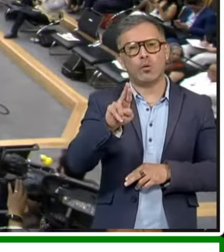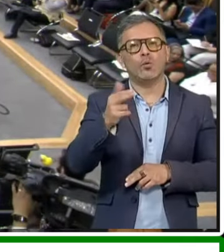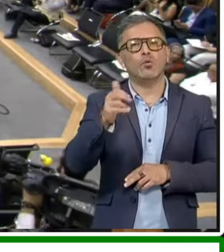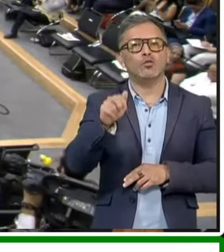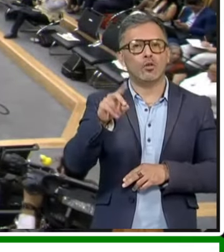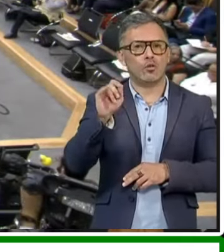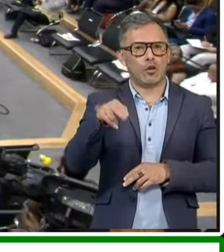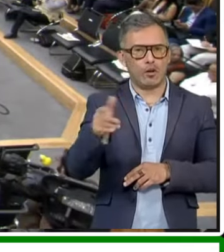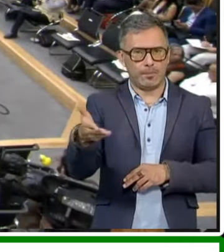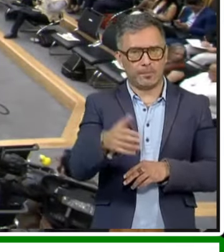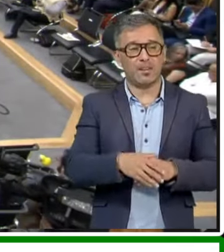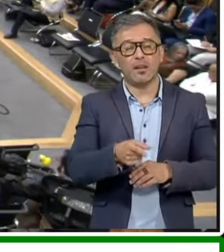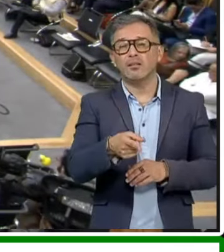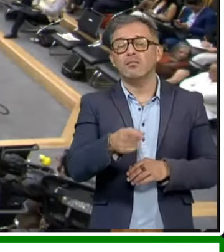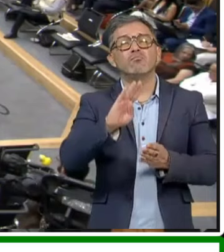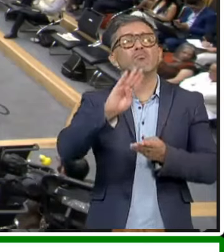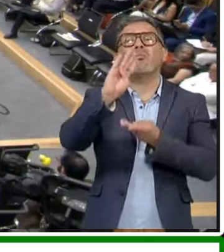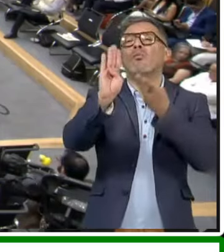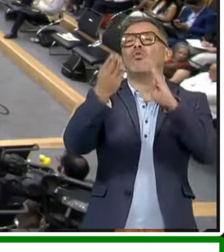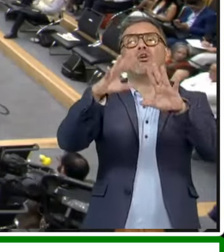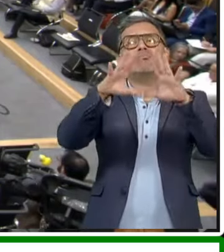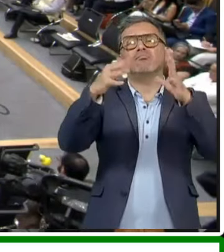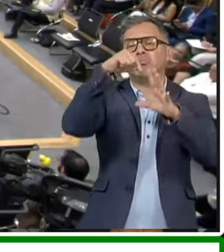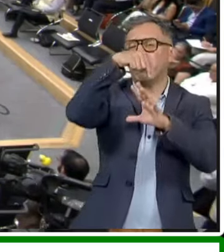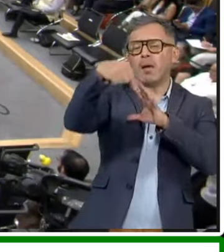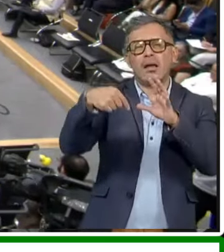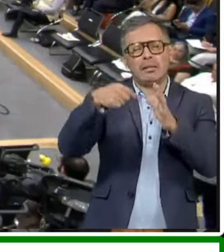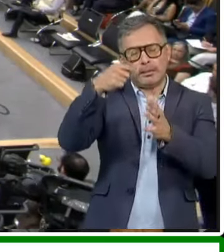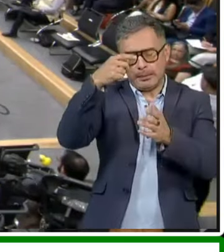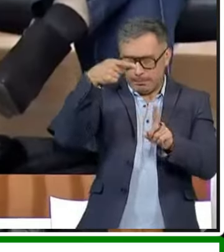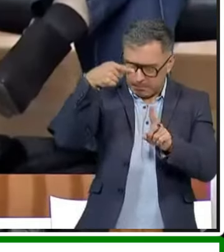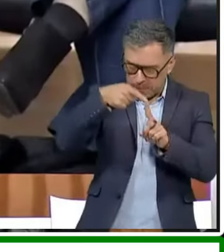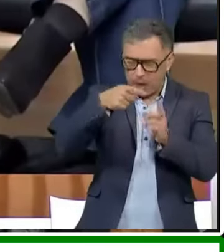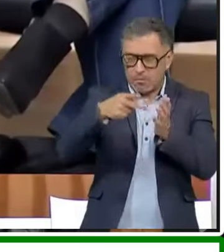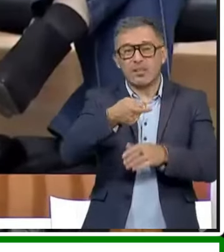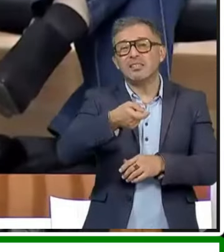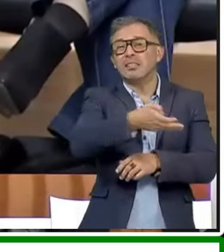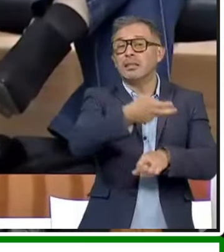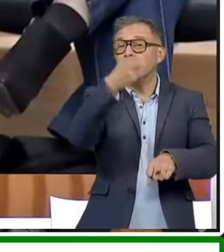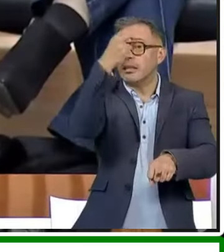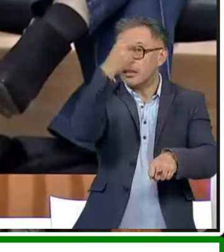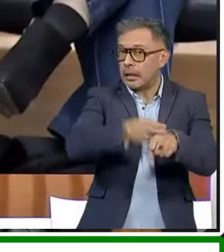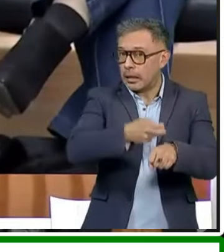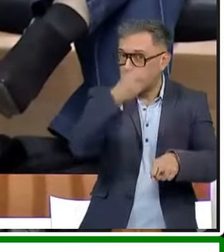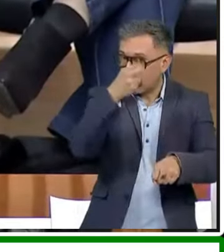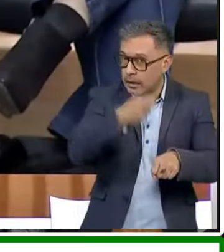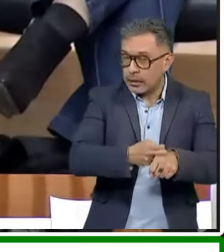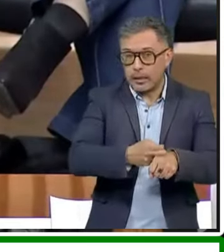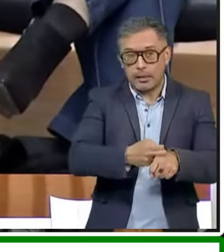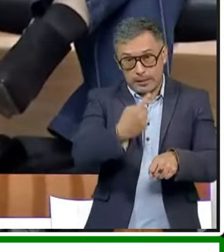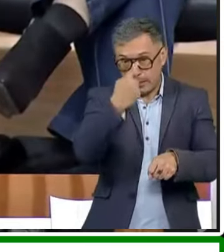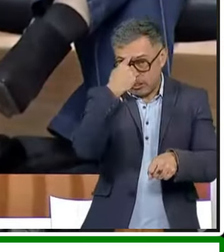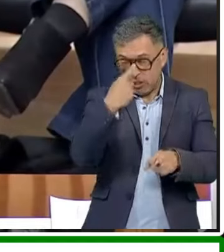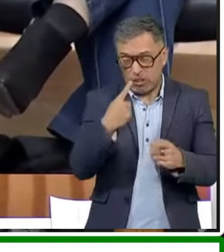La insistencia en cualquier parte del mundo se llama terquedad, insolencia,